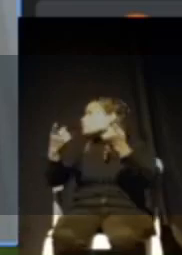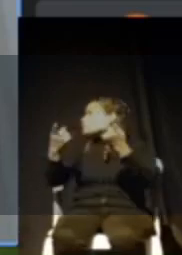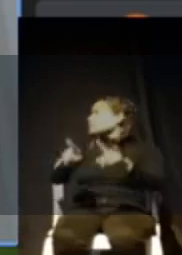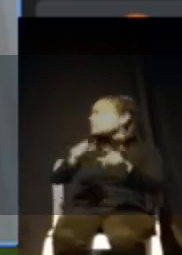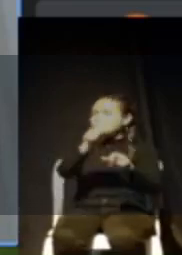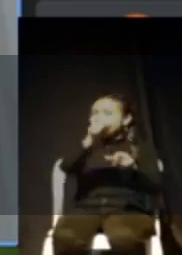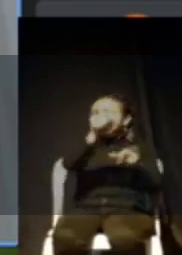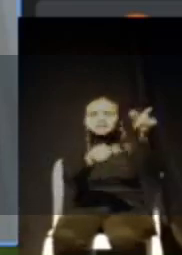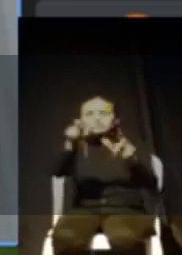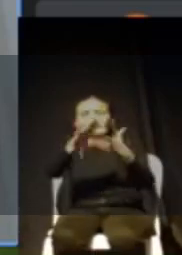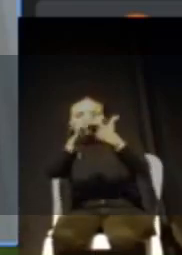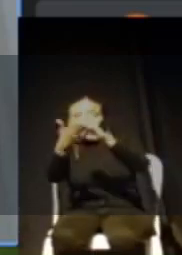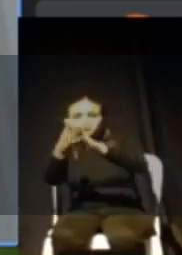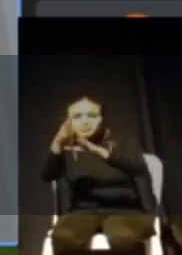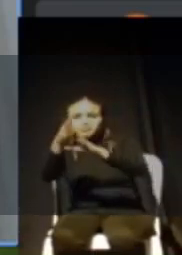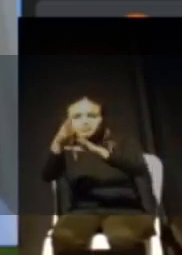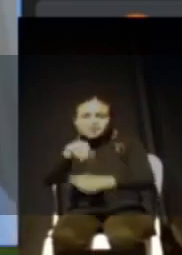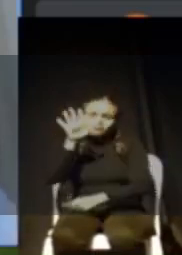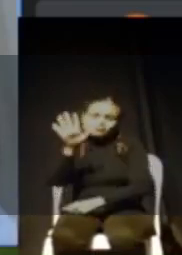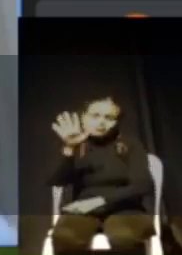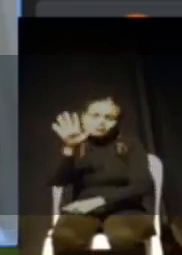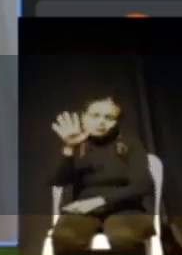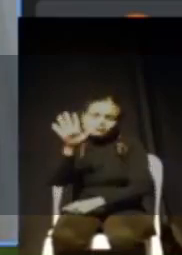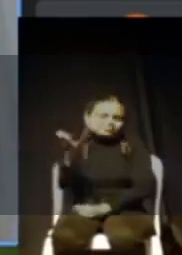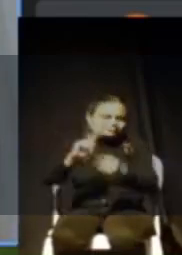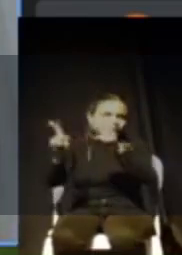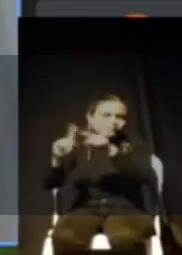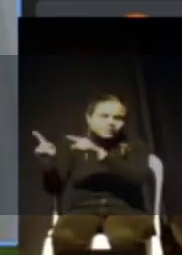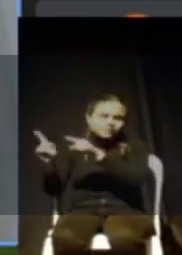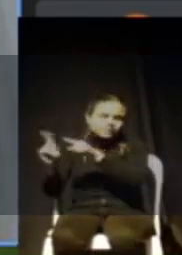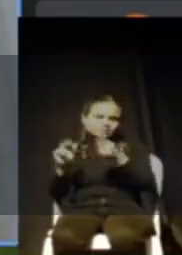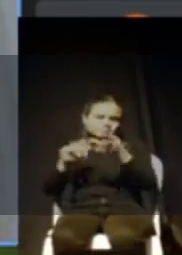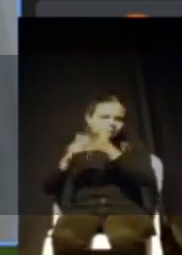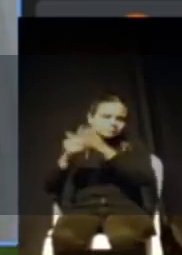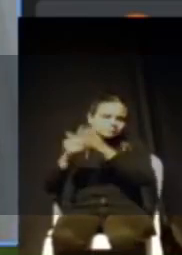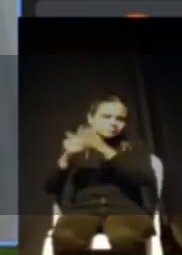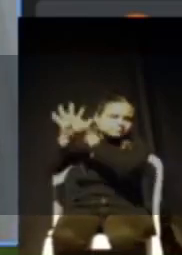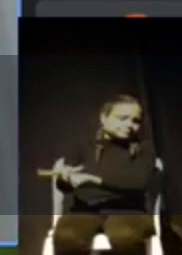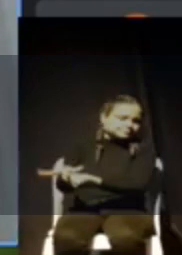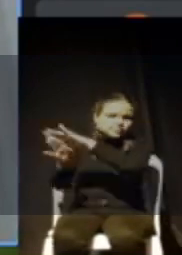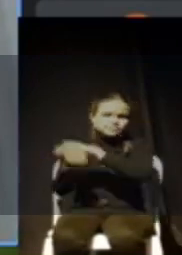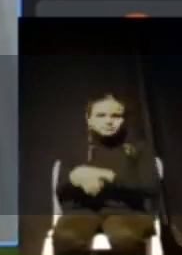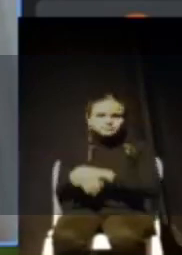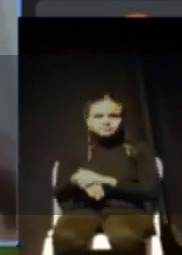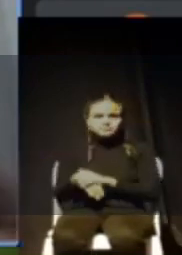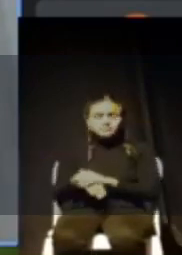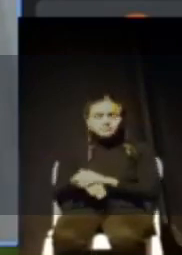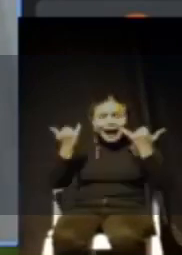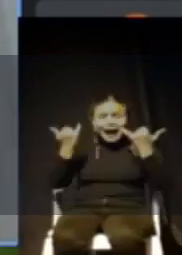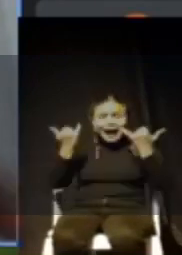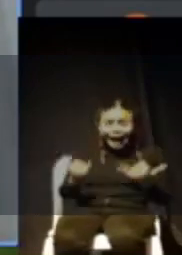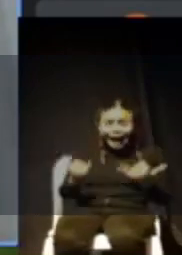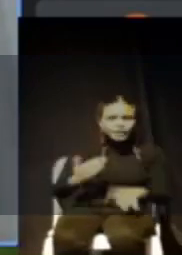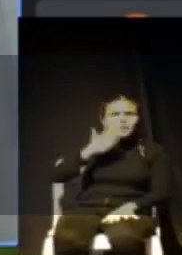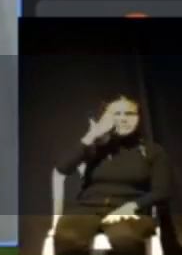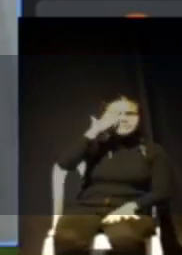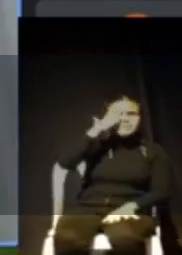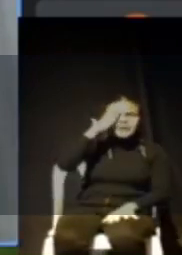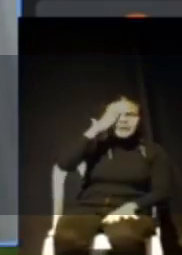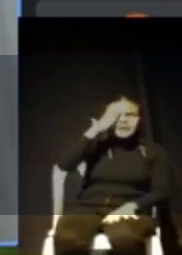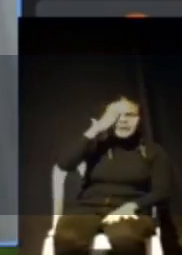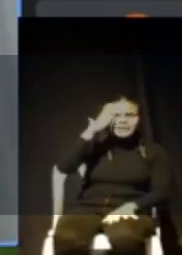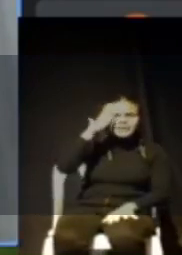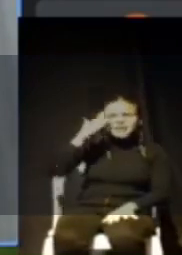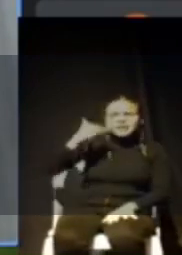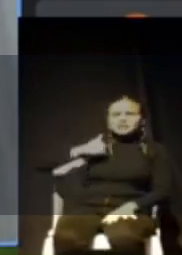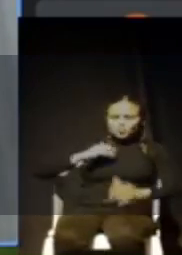las comunidades del Abya Yala. La descolonización de la mente, del cuerpo, de las estéticas, de la cultura,